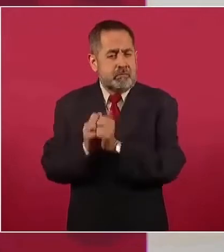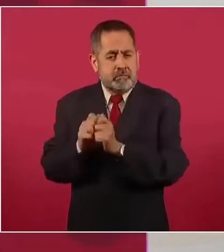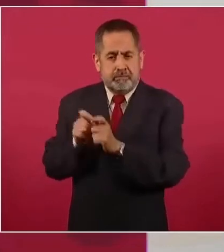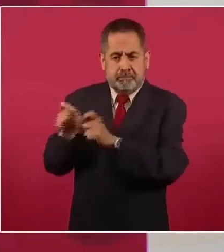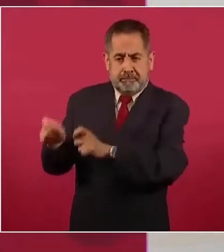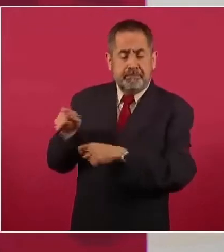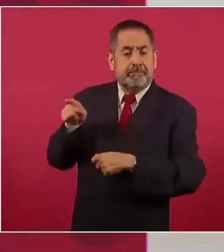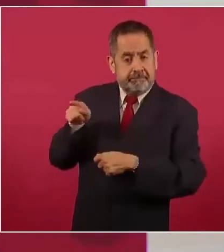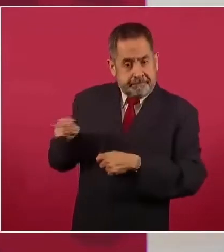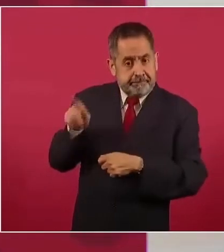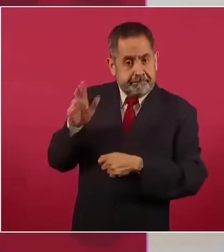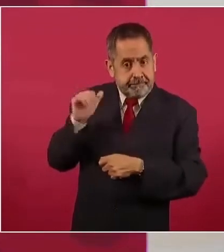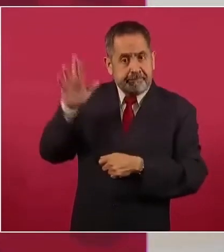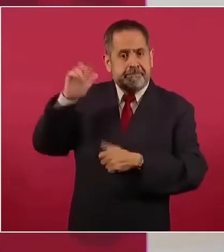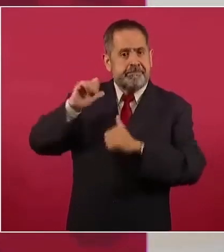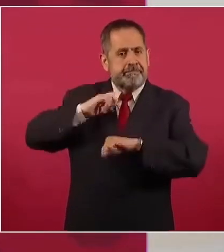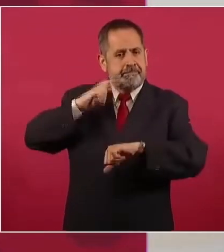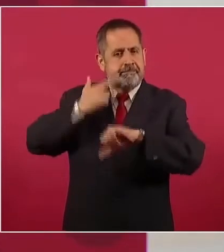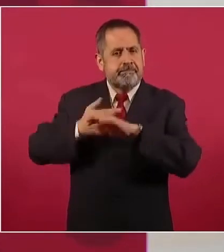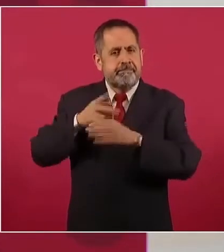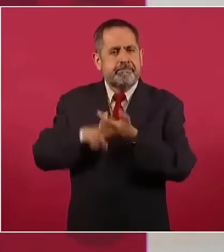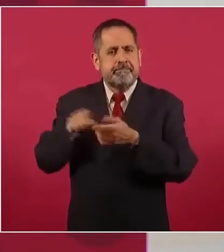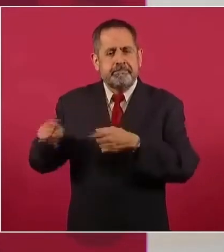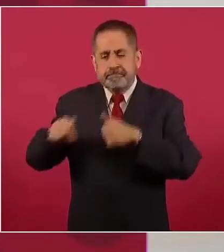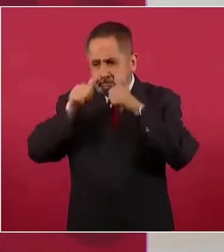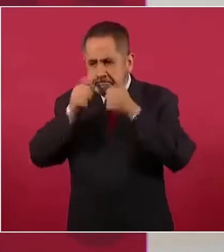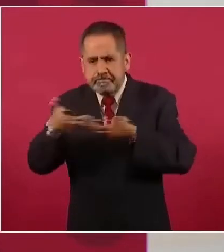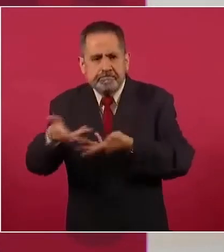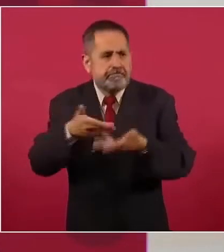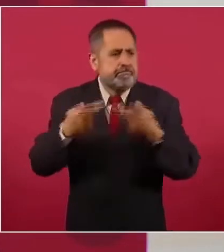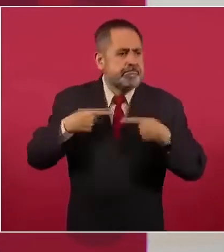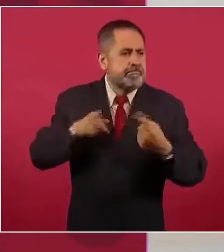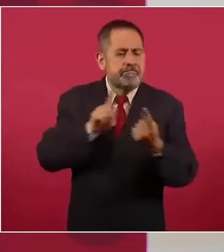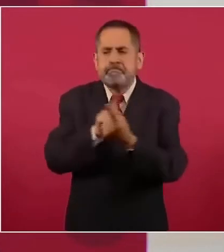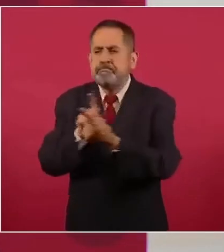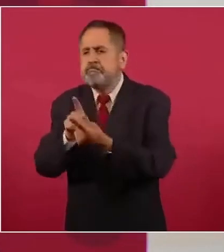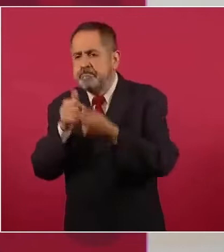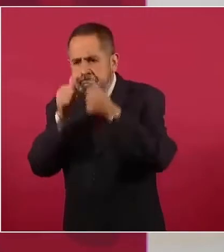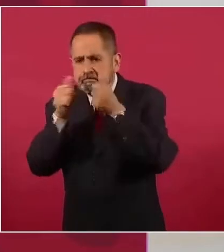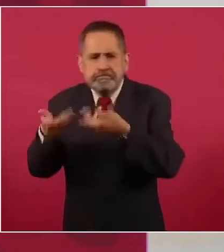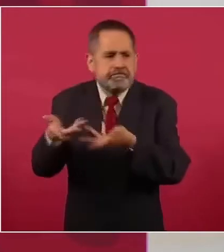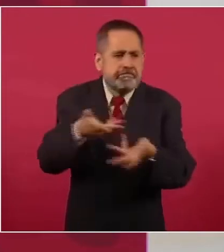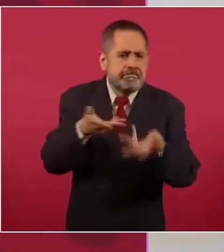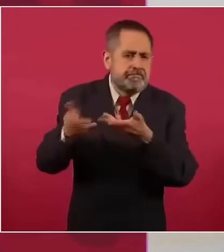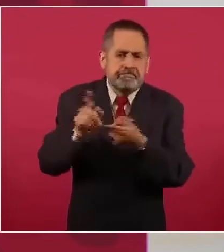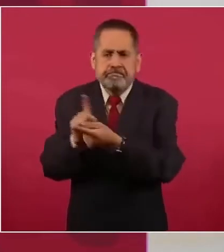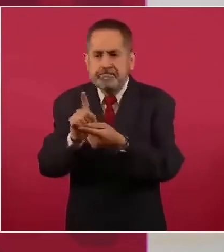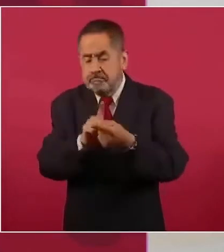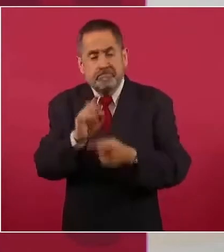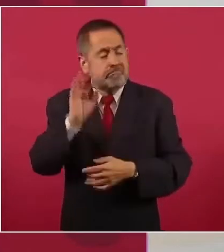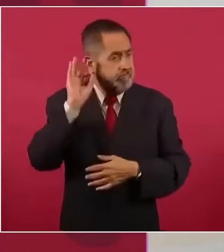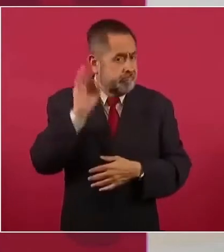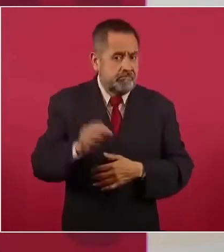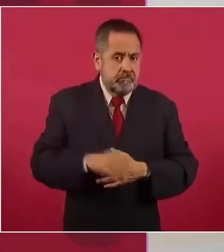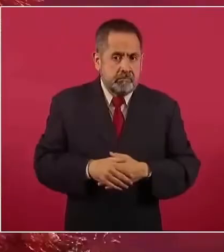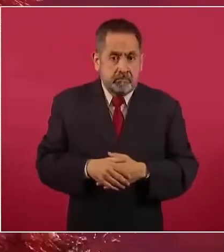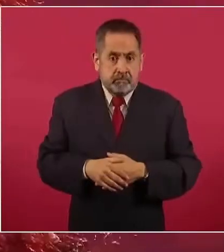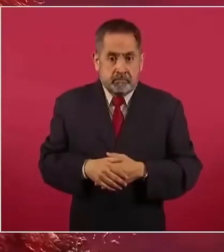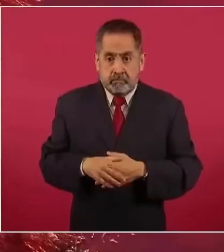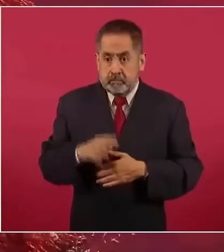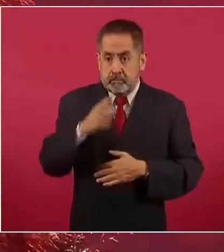encargada de atención ciudadana. Que no es... es...